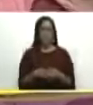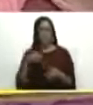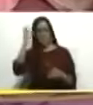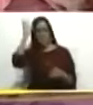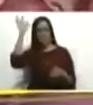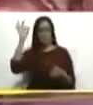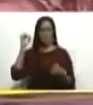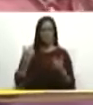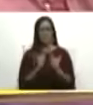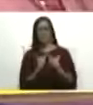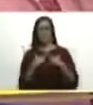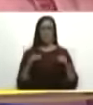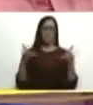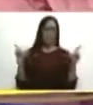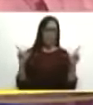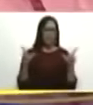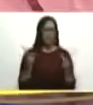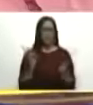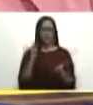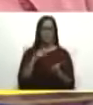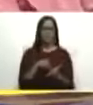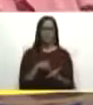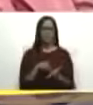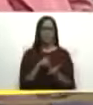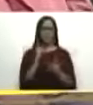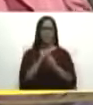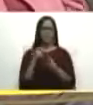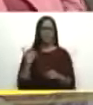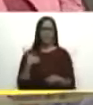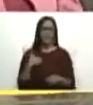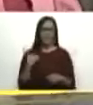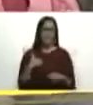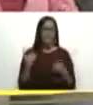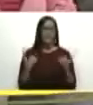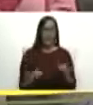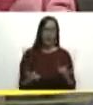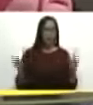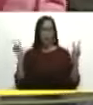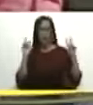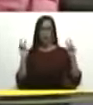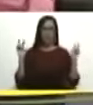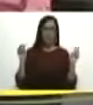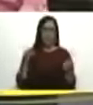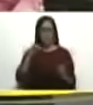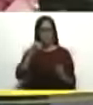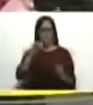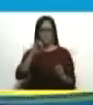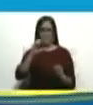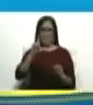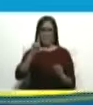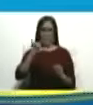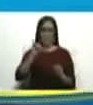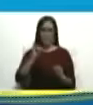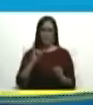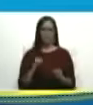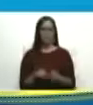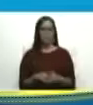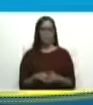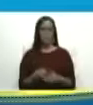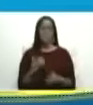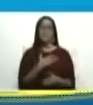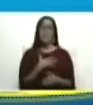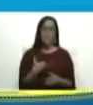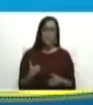los libertarios que está llegando desde Argentina ahora con el tal Javier Milei, que